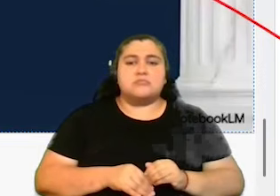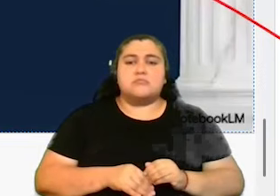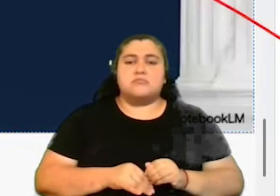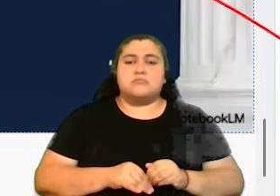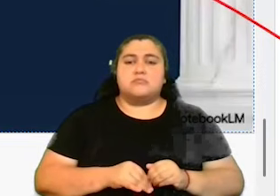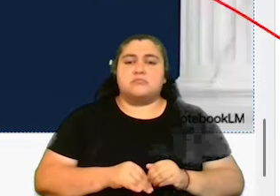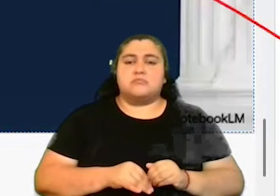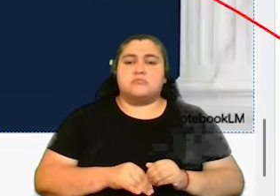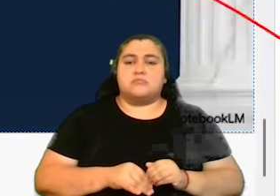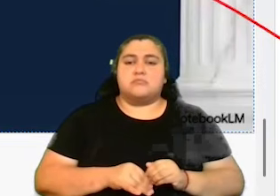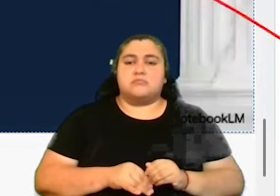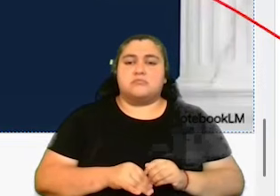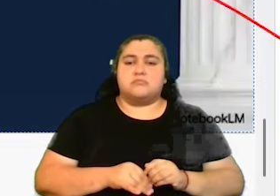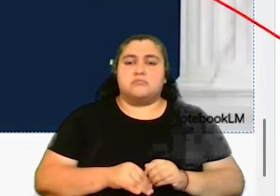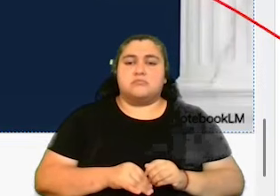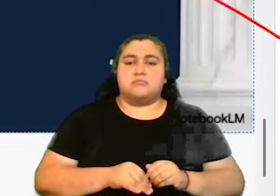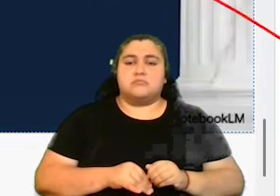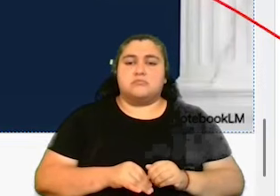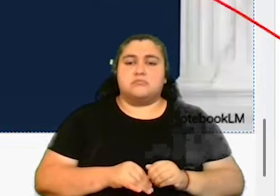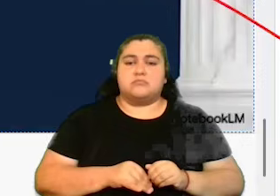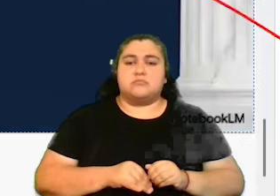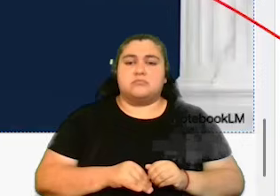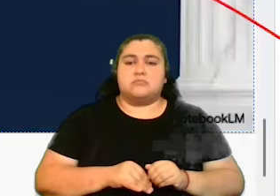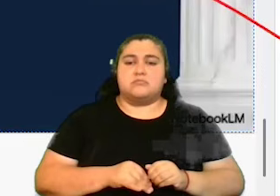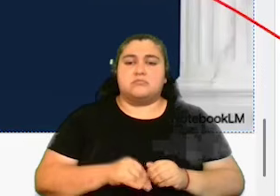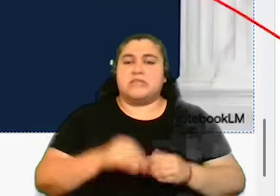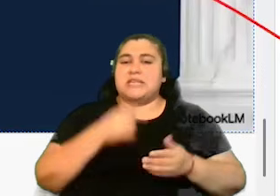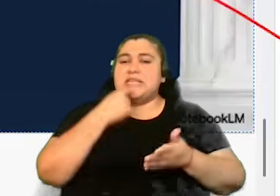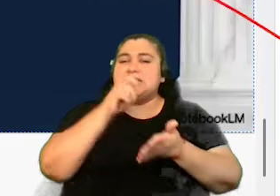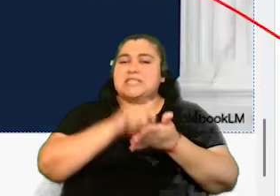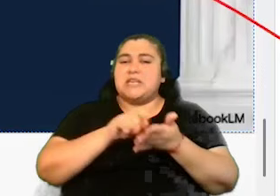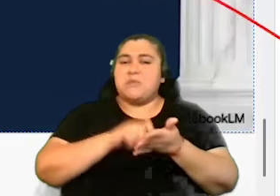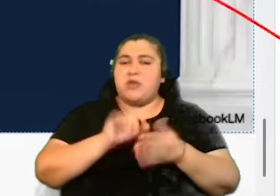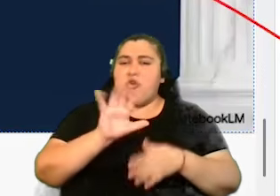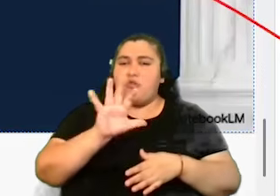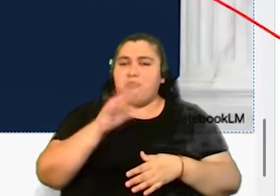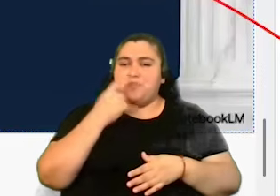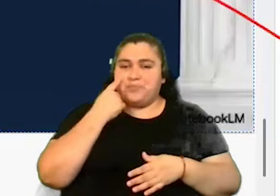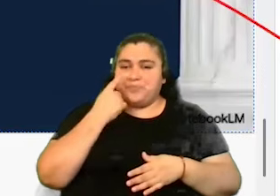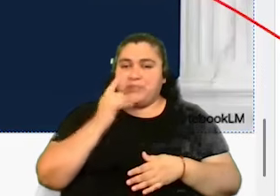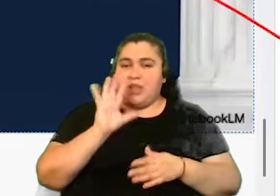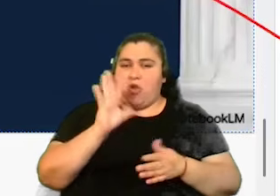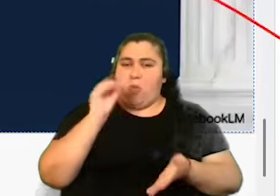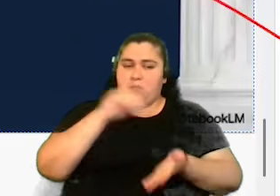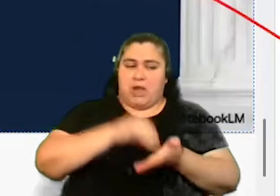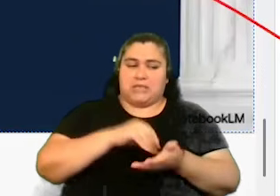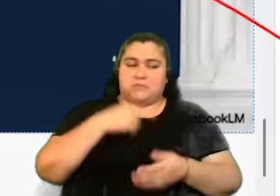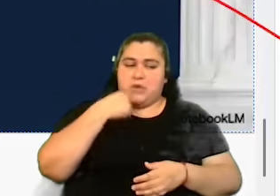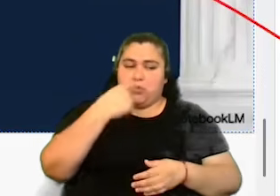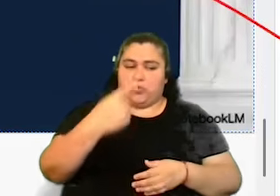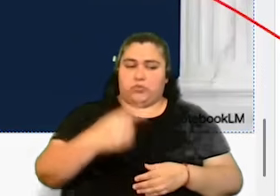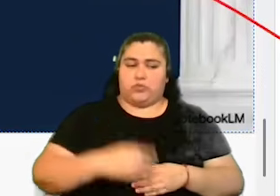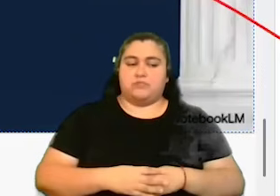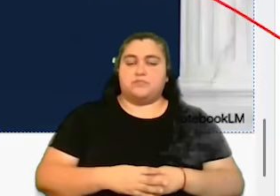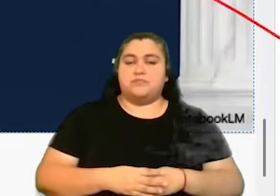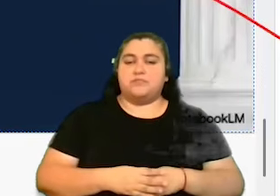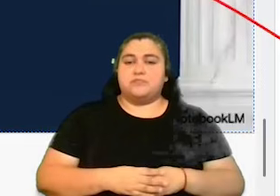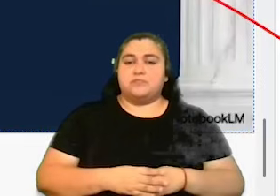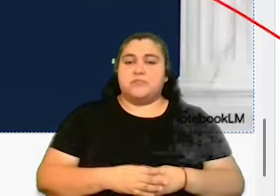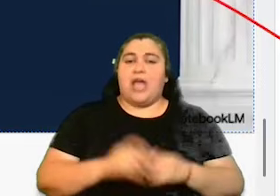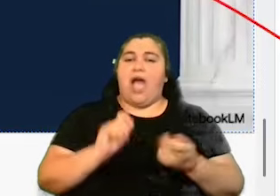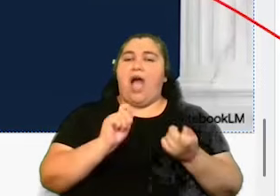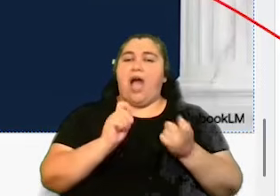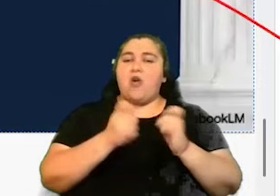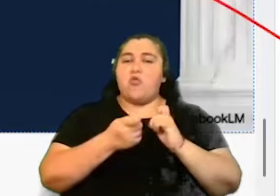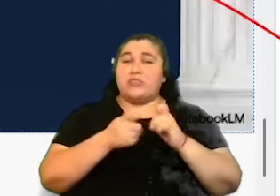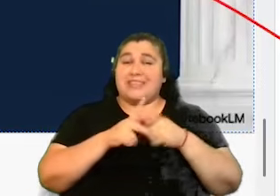un acta de escribano es válido. a ver, chicas, les hago otra pregunta. Ajustes técnicos,